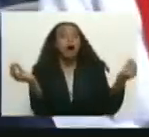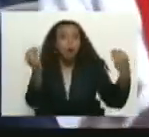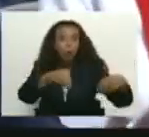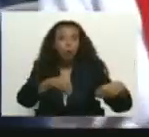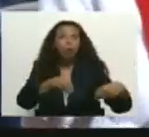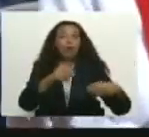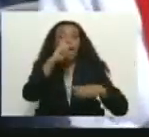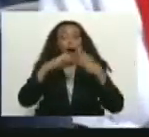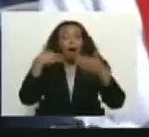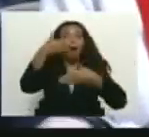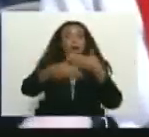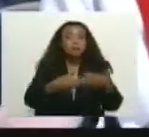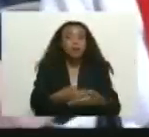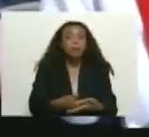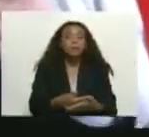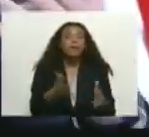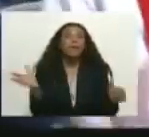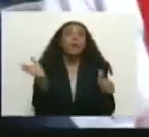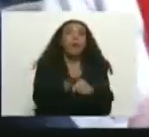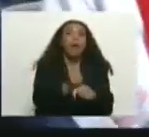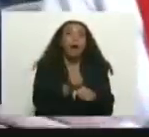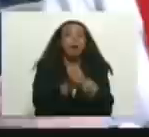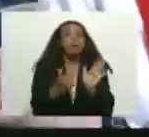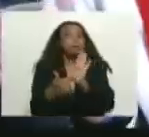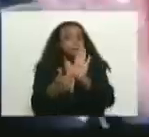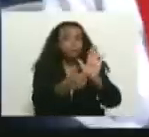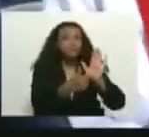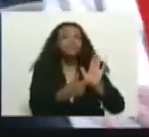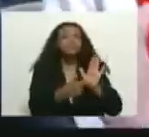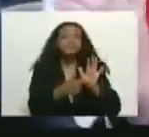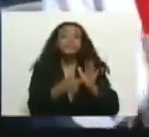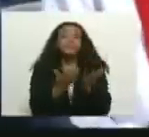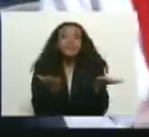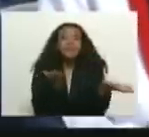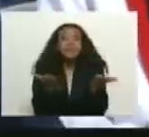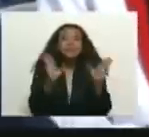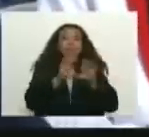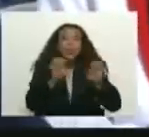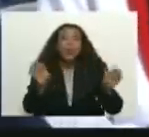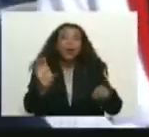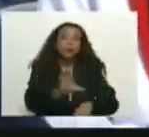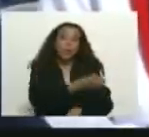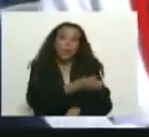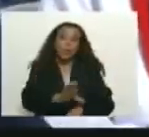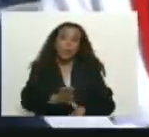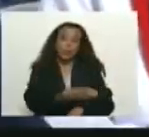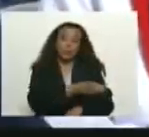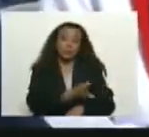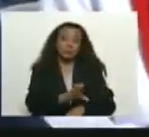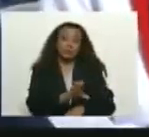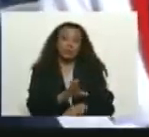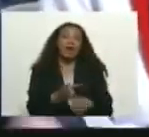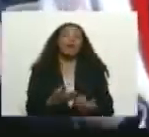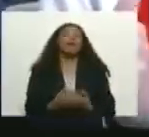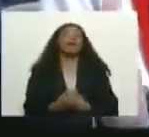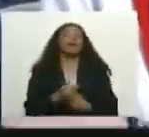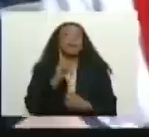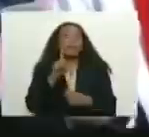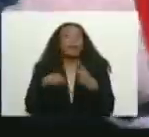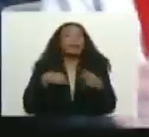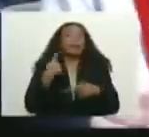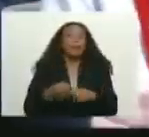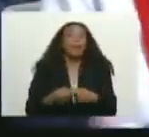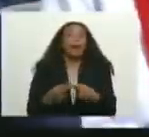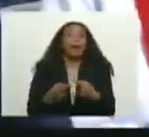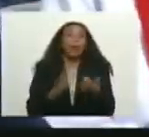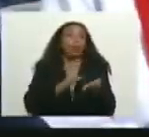años, hemos logrado también dar ese servicio de educación musical en las escuelas públicas. Después del colegio,